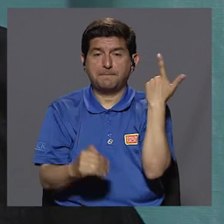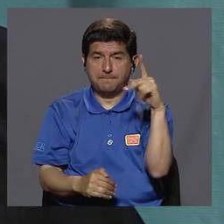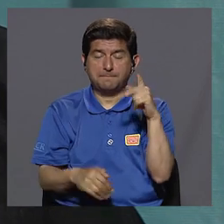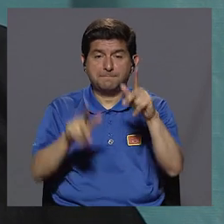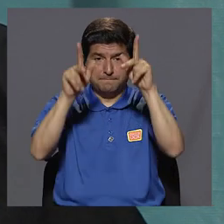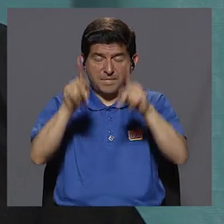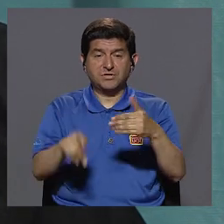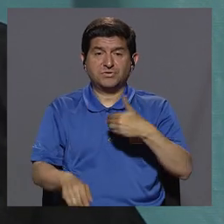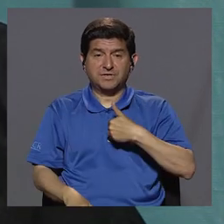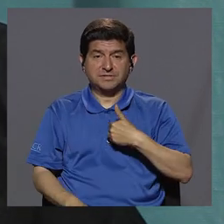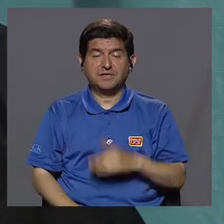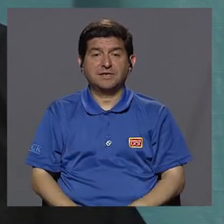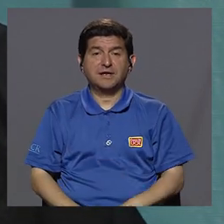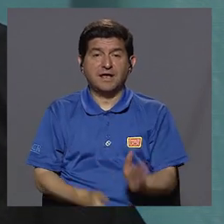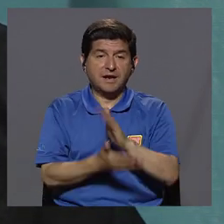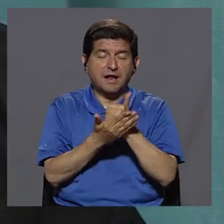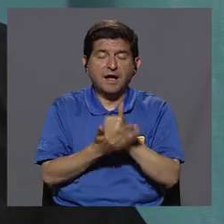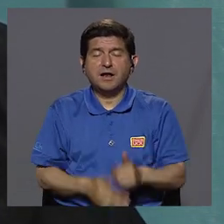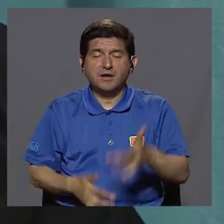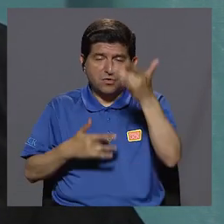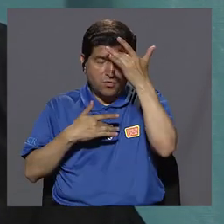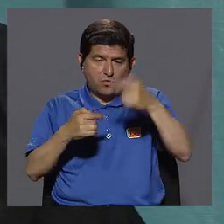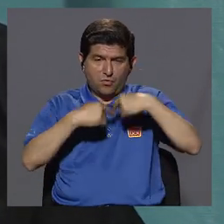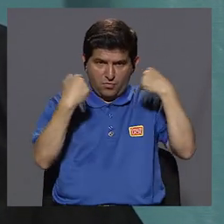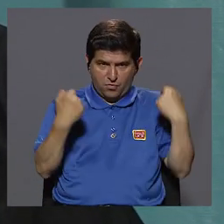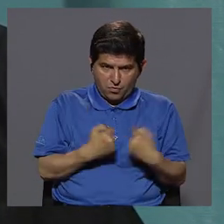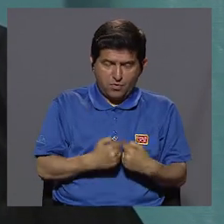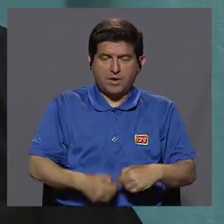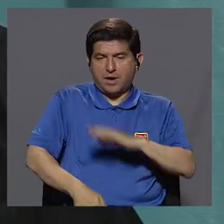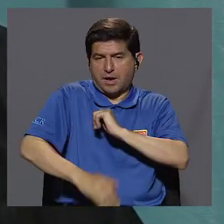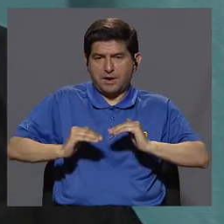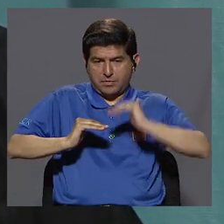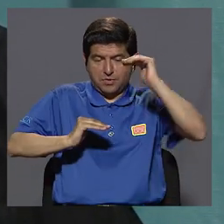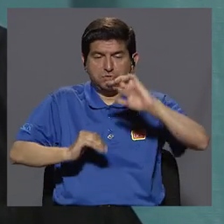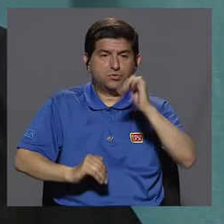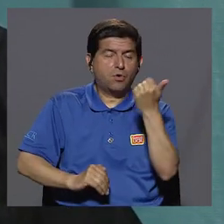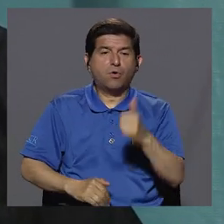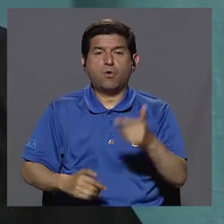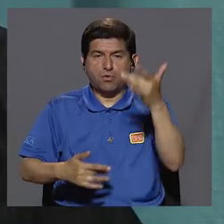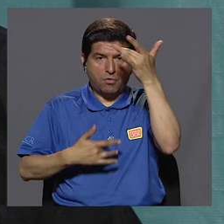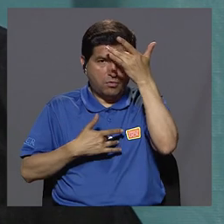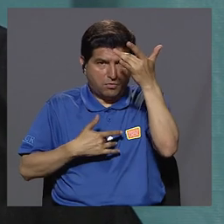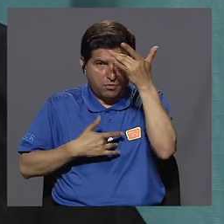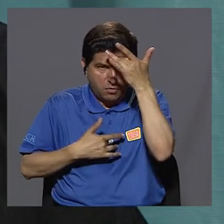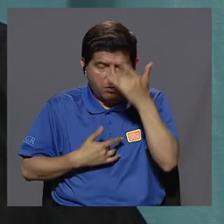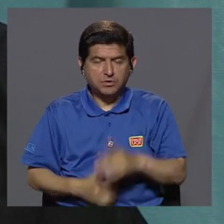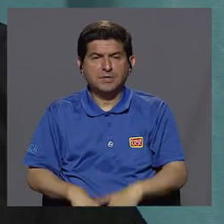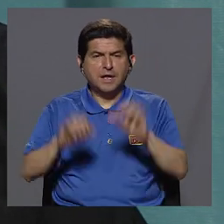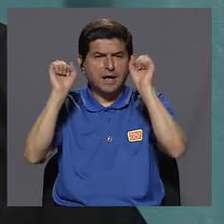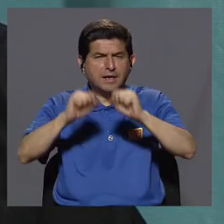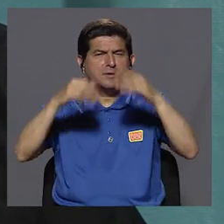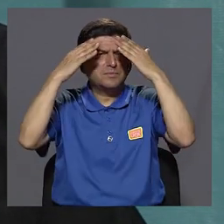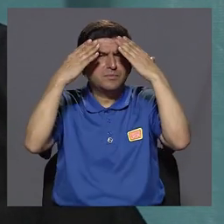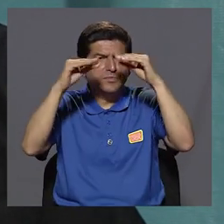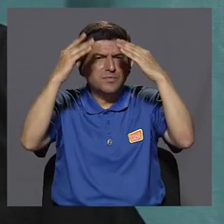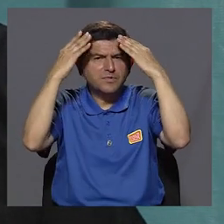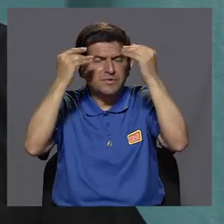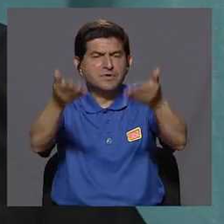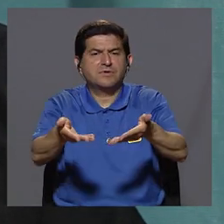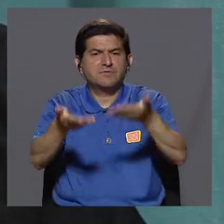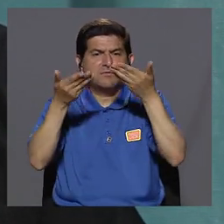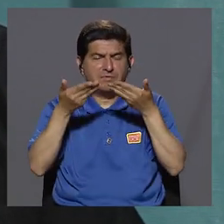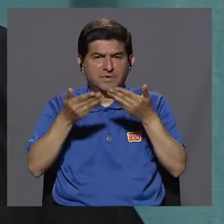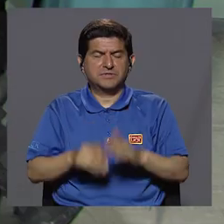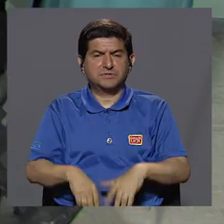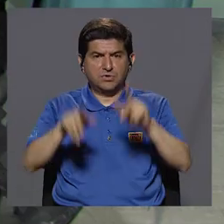del riesgo en los pacientes que padecen de alguna cardiopatía de hipertensión o de alguna otra patología que nos pueda dar información acerca